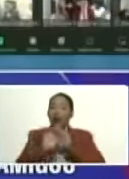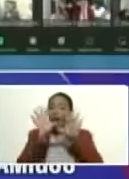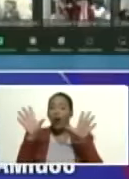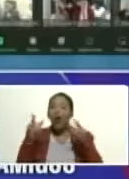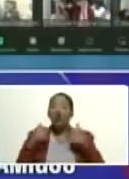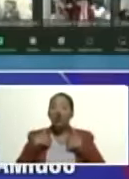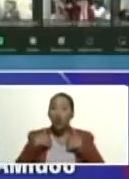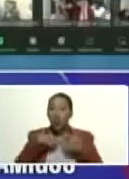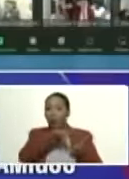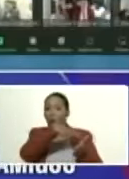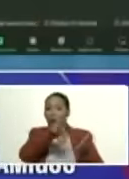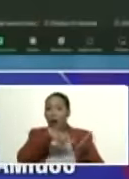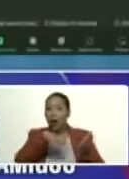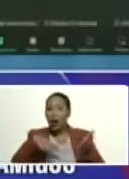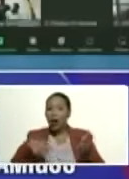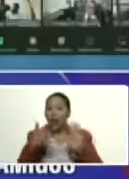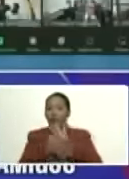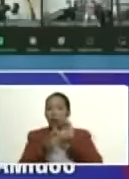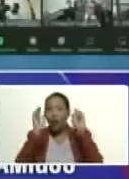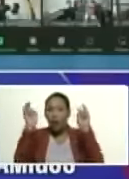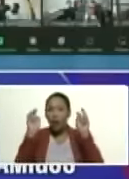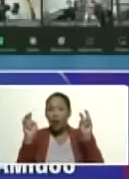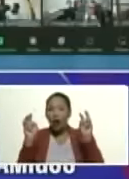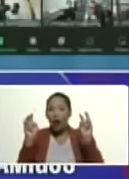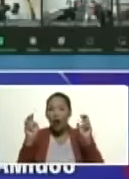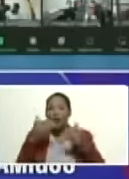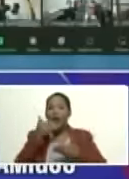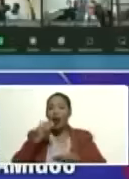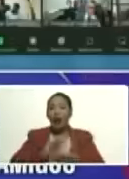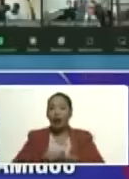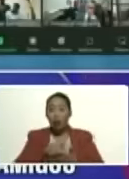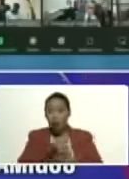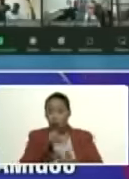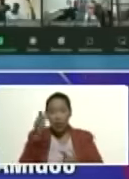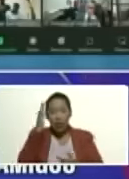les voy a leer la parte de la reserva, para que ustedes vean qué importante es.